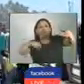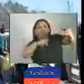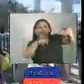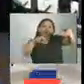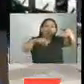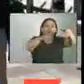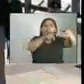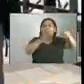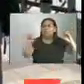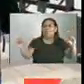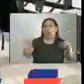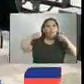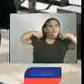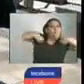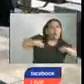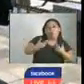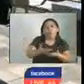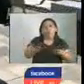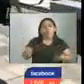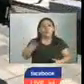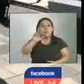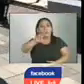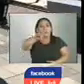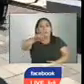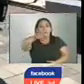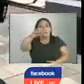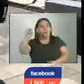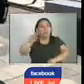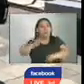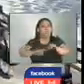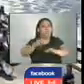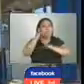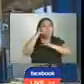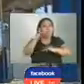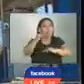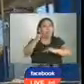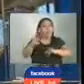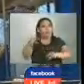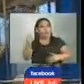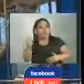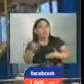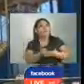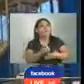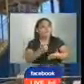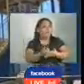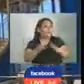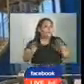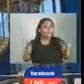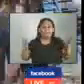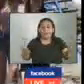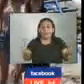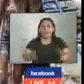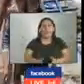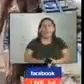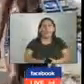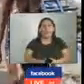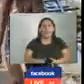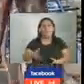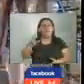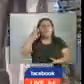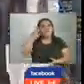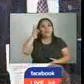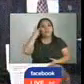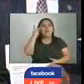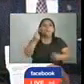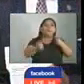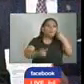también no van a pagar impuestos hasta 3.000 dólares. Eso le ayuda a la economía de nuestro país porque se invierte en el